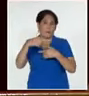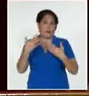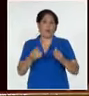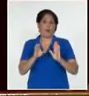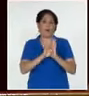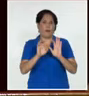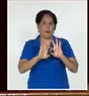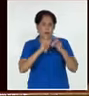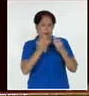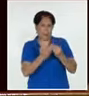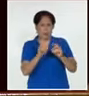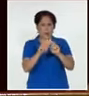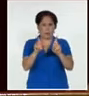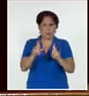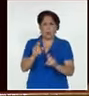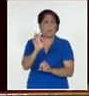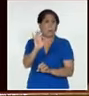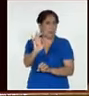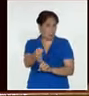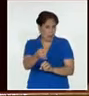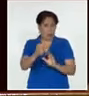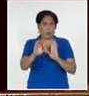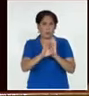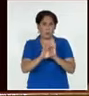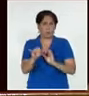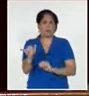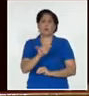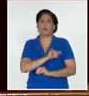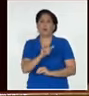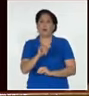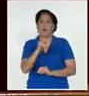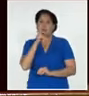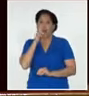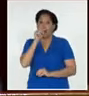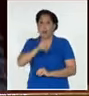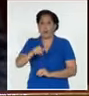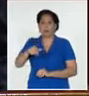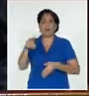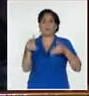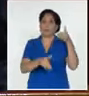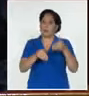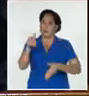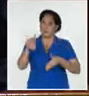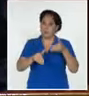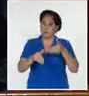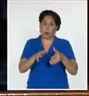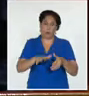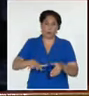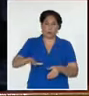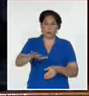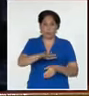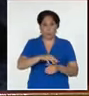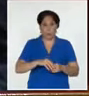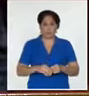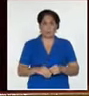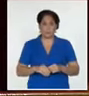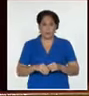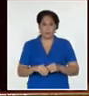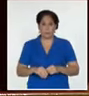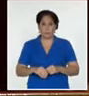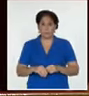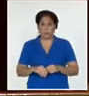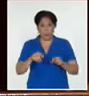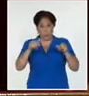consulta popular del proyecto de Constitución de la República de Cuba y del proyecto del Código de las Familias.